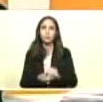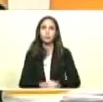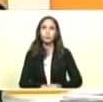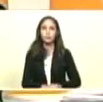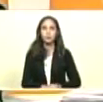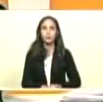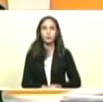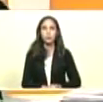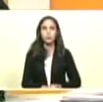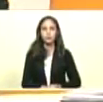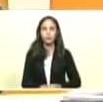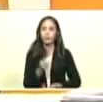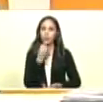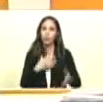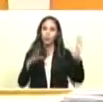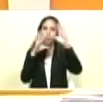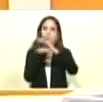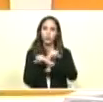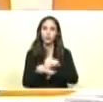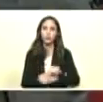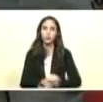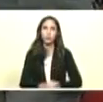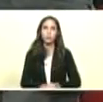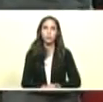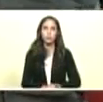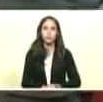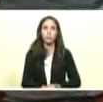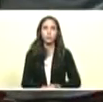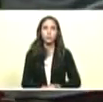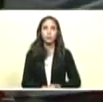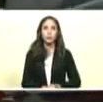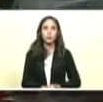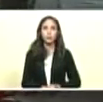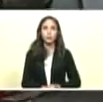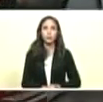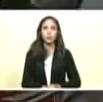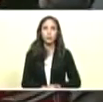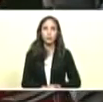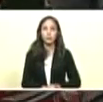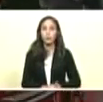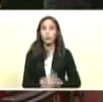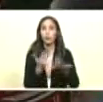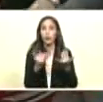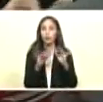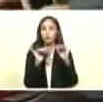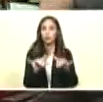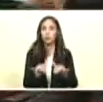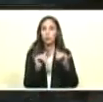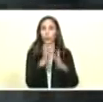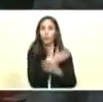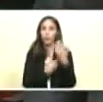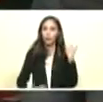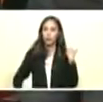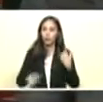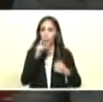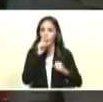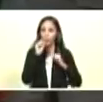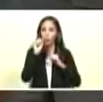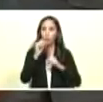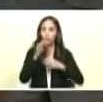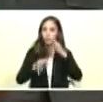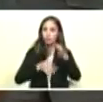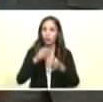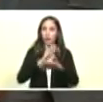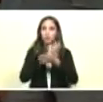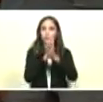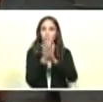victoria! Gracias. Buenas noches. Bien, y con las palabras del presidente de la República Bolivariana de Venezuela, Nicolás Maduro Moro,